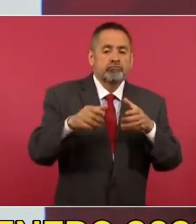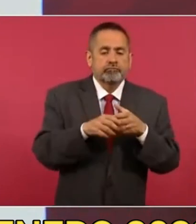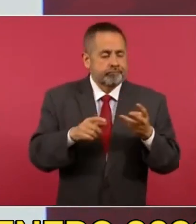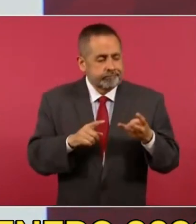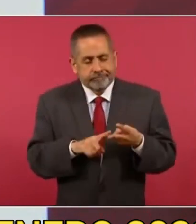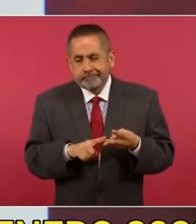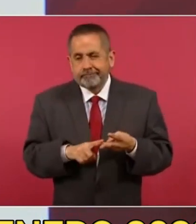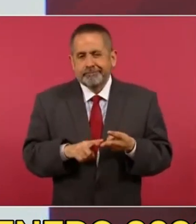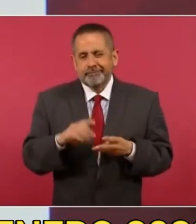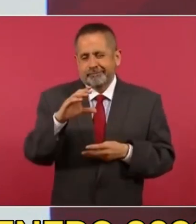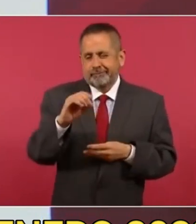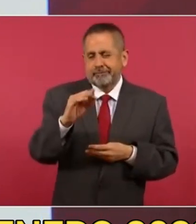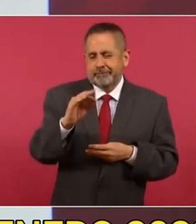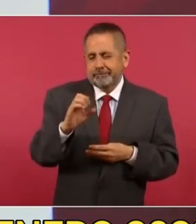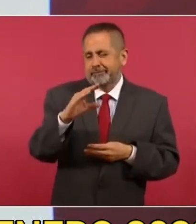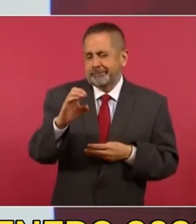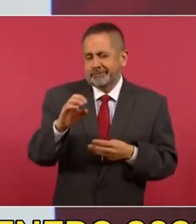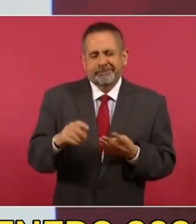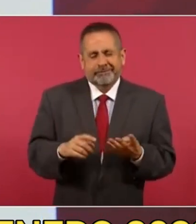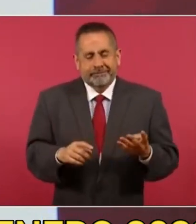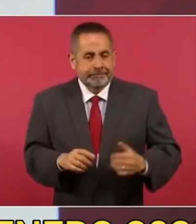la de las competencias,